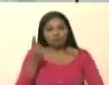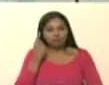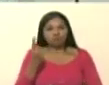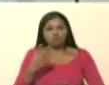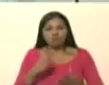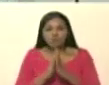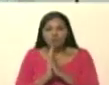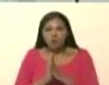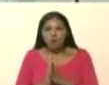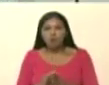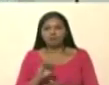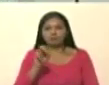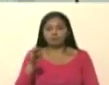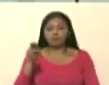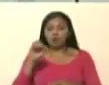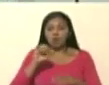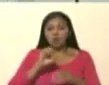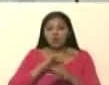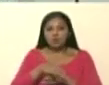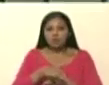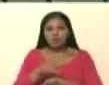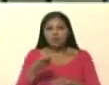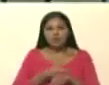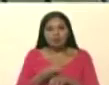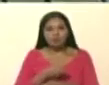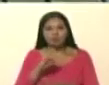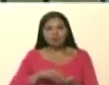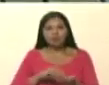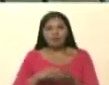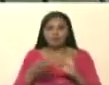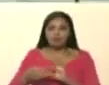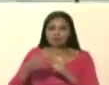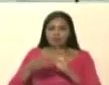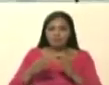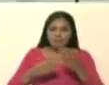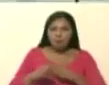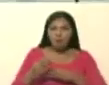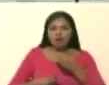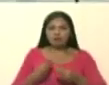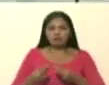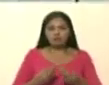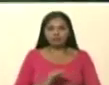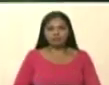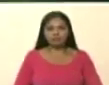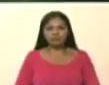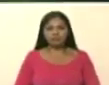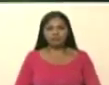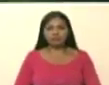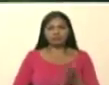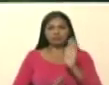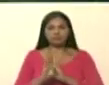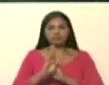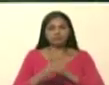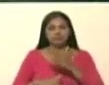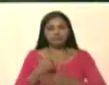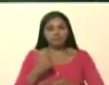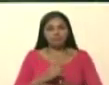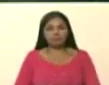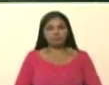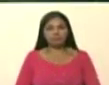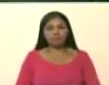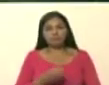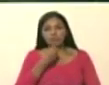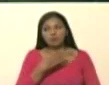esto rodríguez vamos a hacer una alianza nuestros hotel y avanzar avanzar buenos